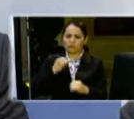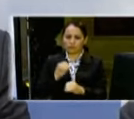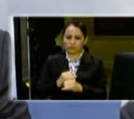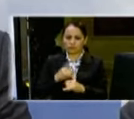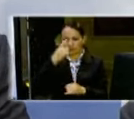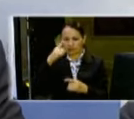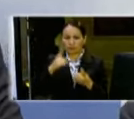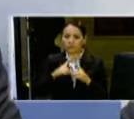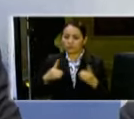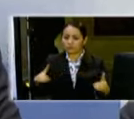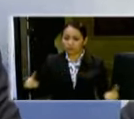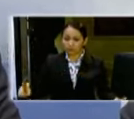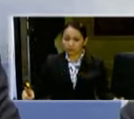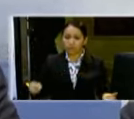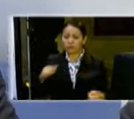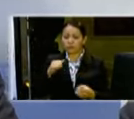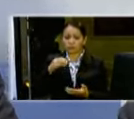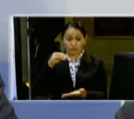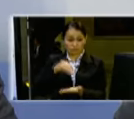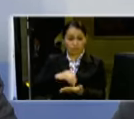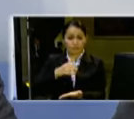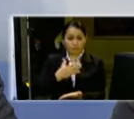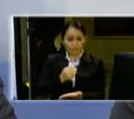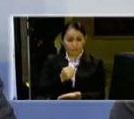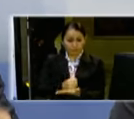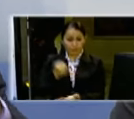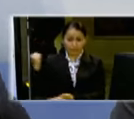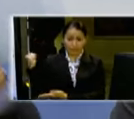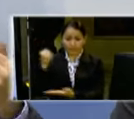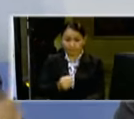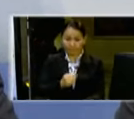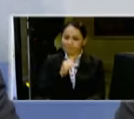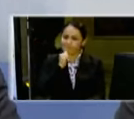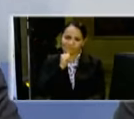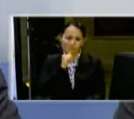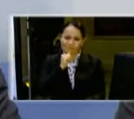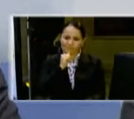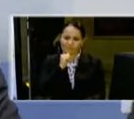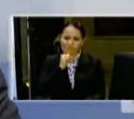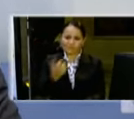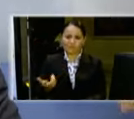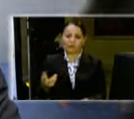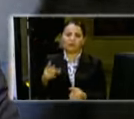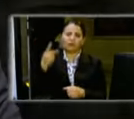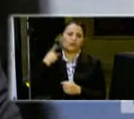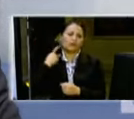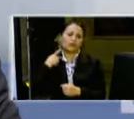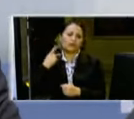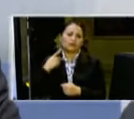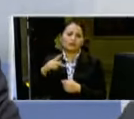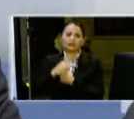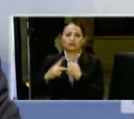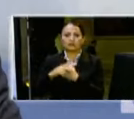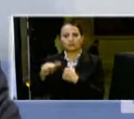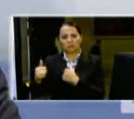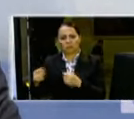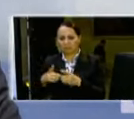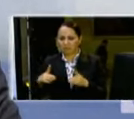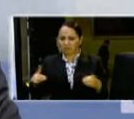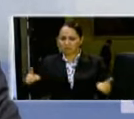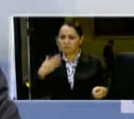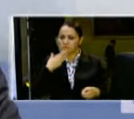cual todavía no hayamos dotado los recursos financieros para justamente hacer de nuestra política exterior una política de inversión